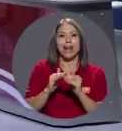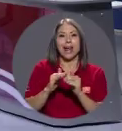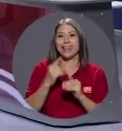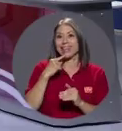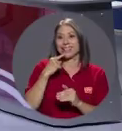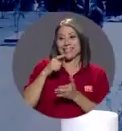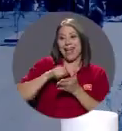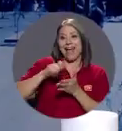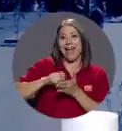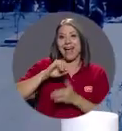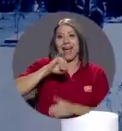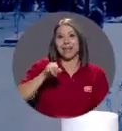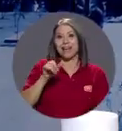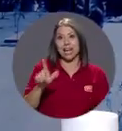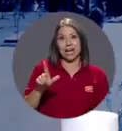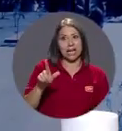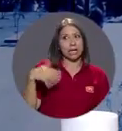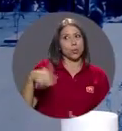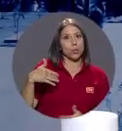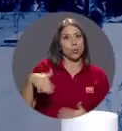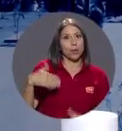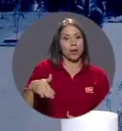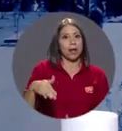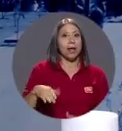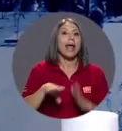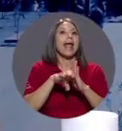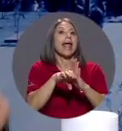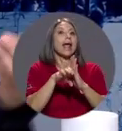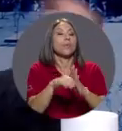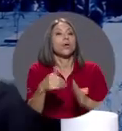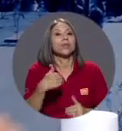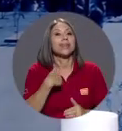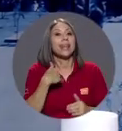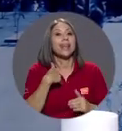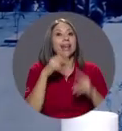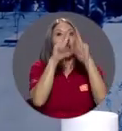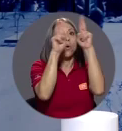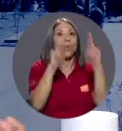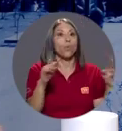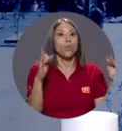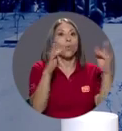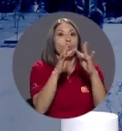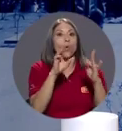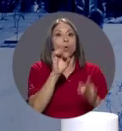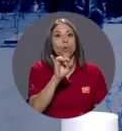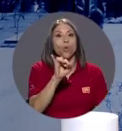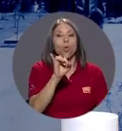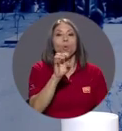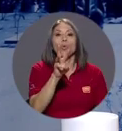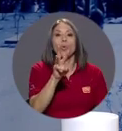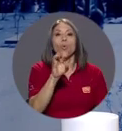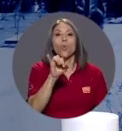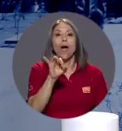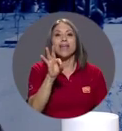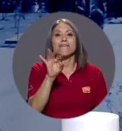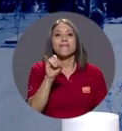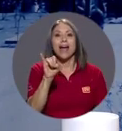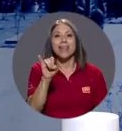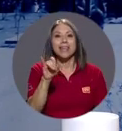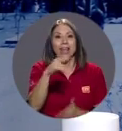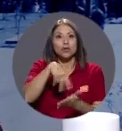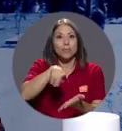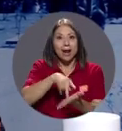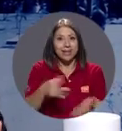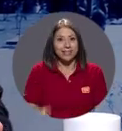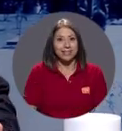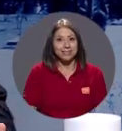más nombrados en el mundo. Una acupuntura urbana. Por ejemplo, tener wifi en los parques. ¿Cuánta vida